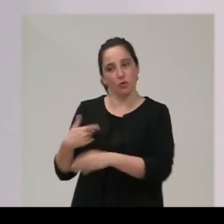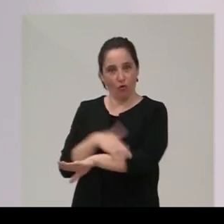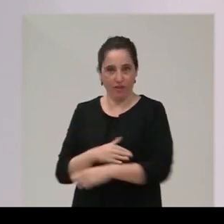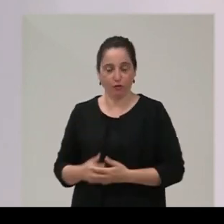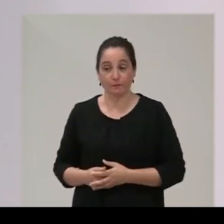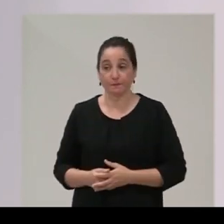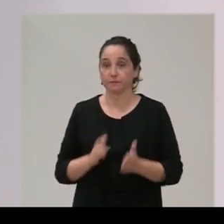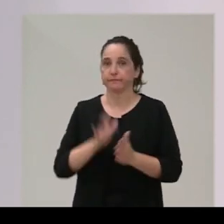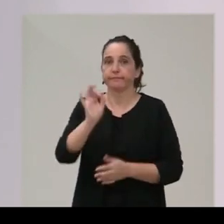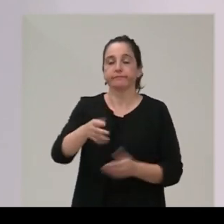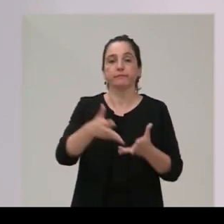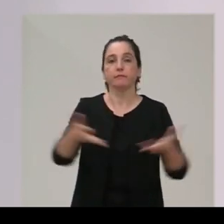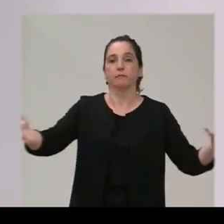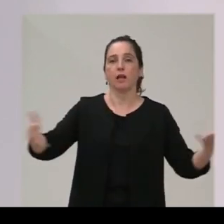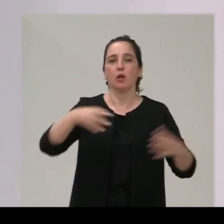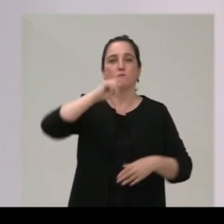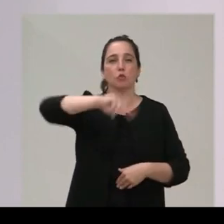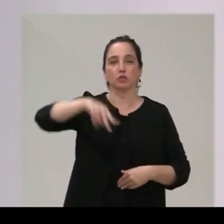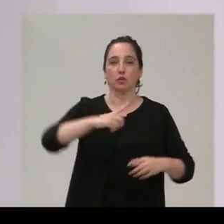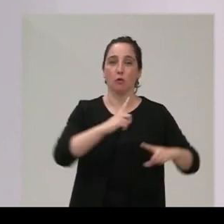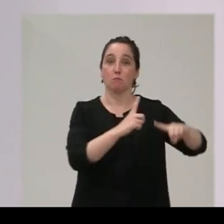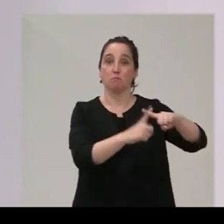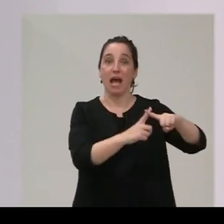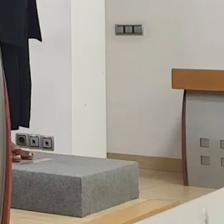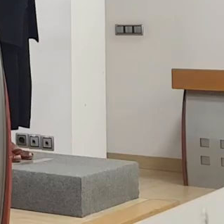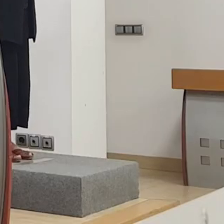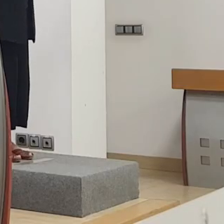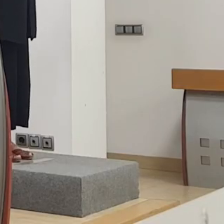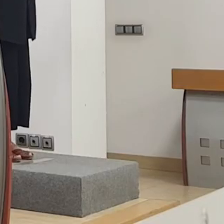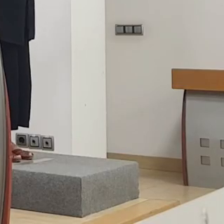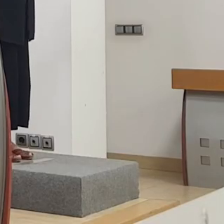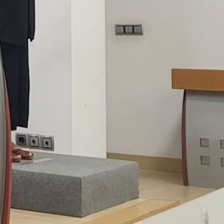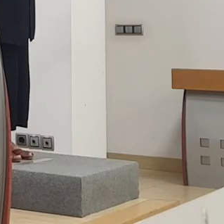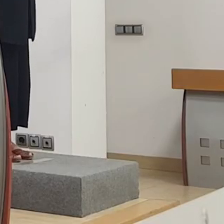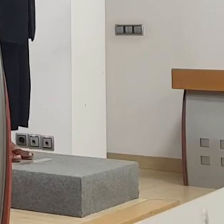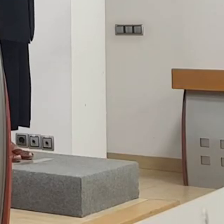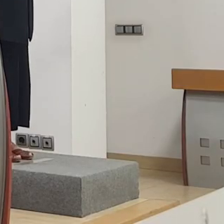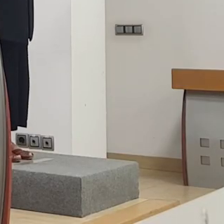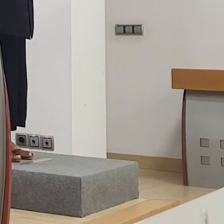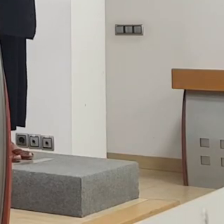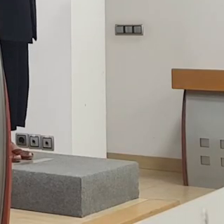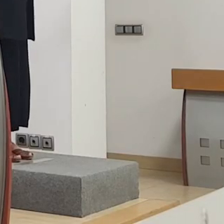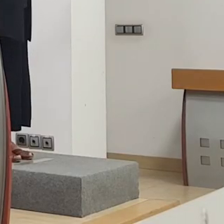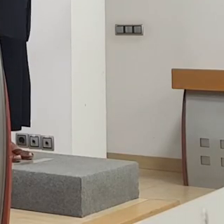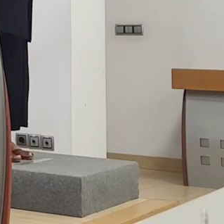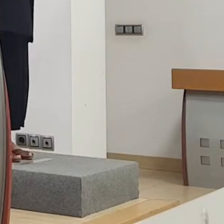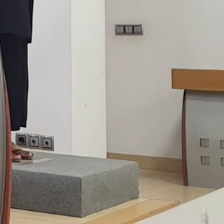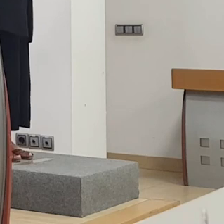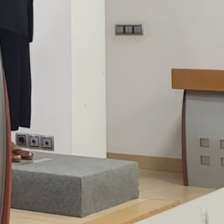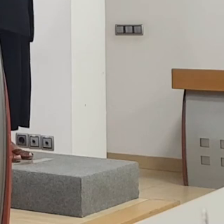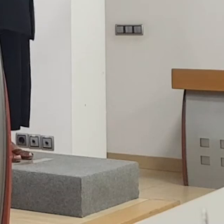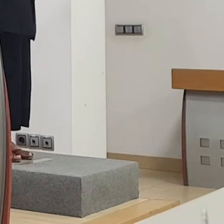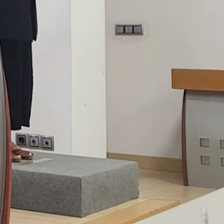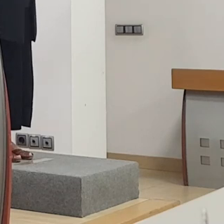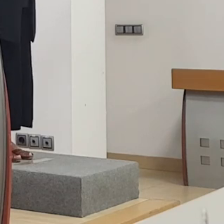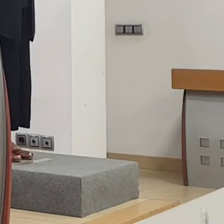si hablamos de la ampliación del MAS pues efectivamente Gráficas Martínez debe de volver a cederse para que desde el gobierno central